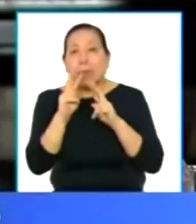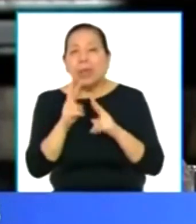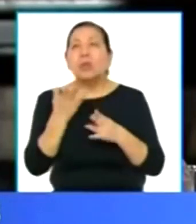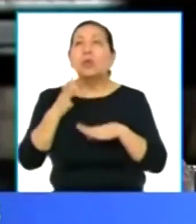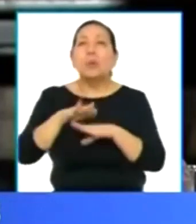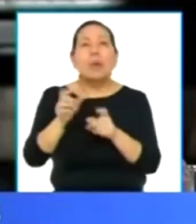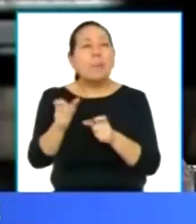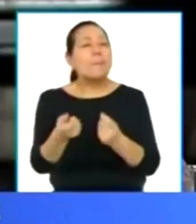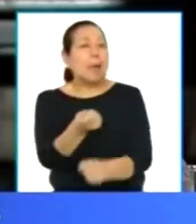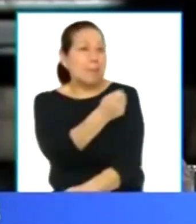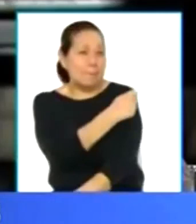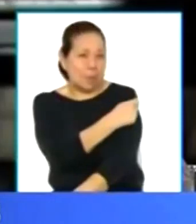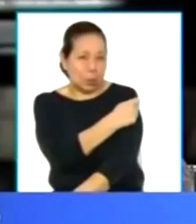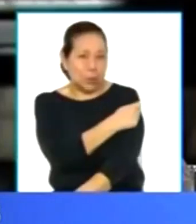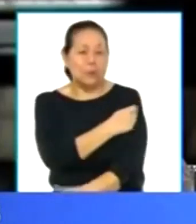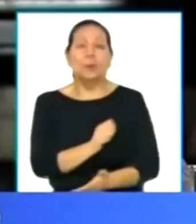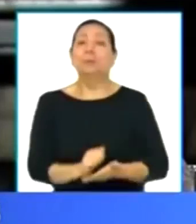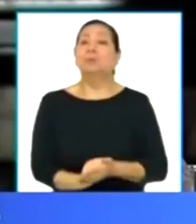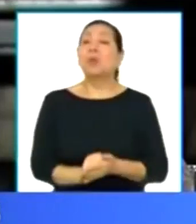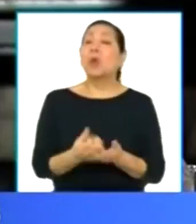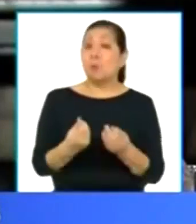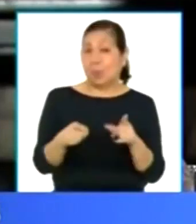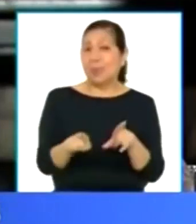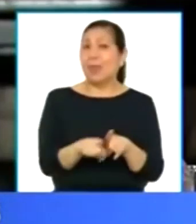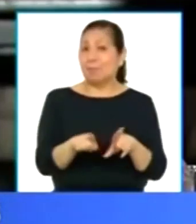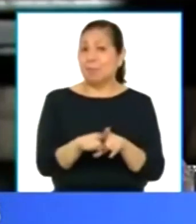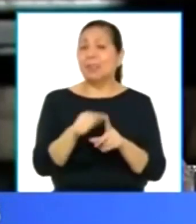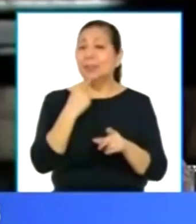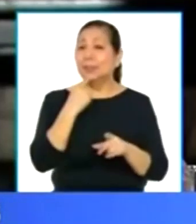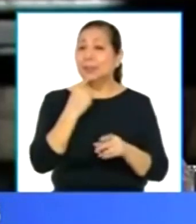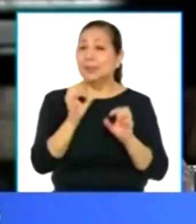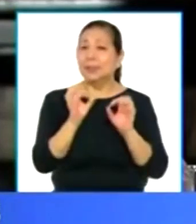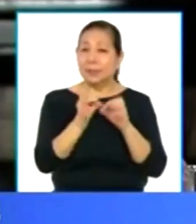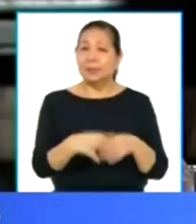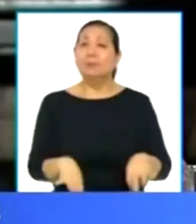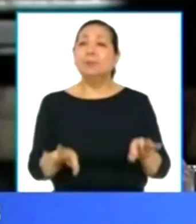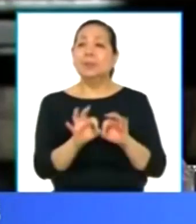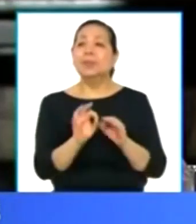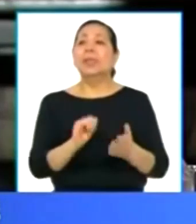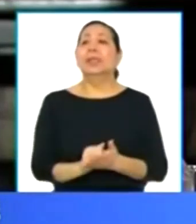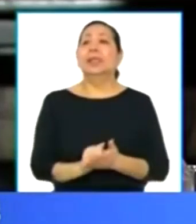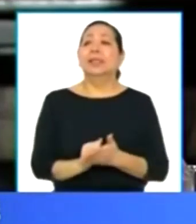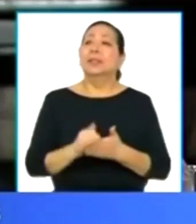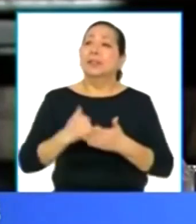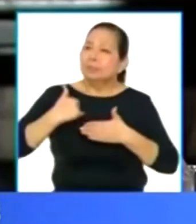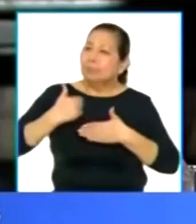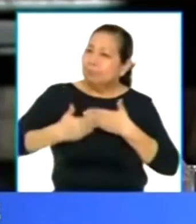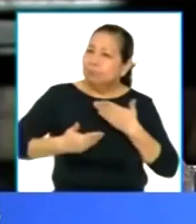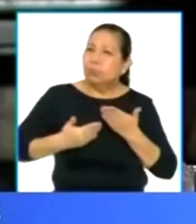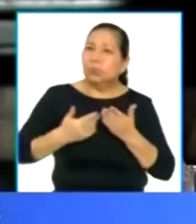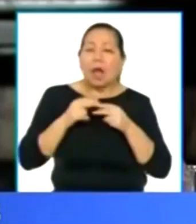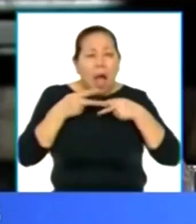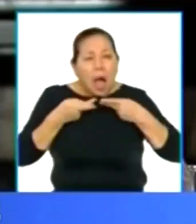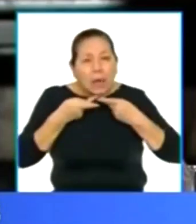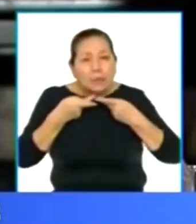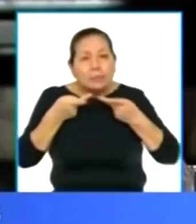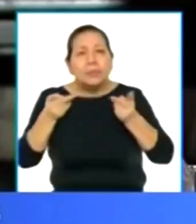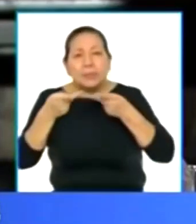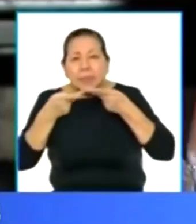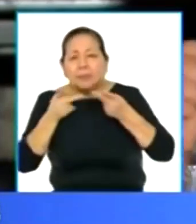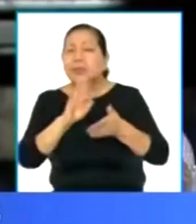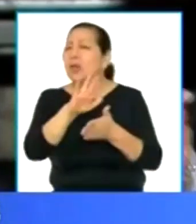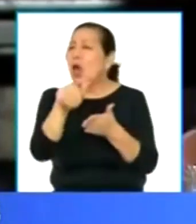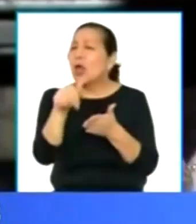vacunación. Sin embargo, también consideramos importante seguir transmitiendo